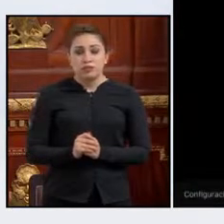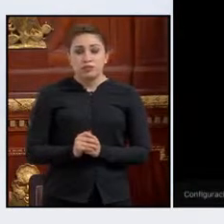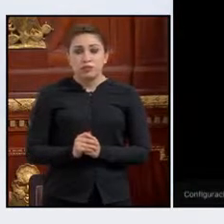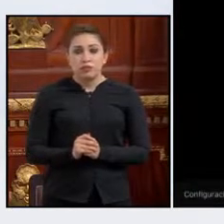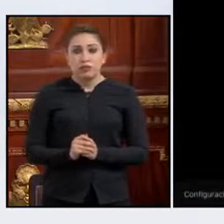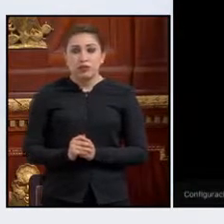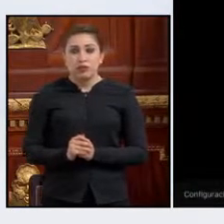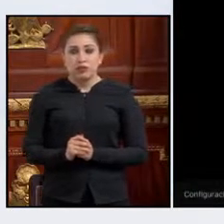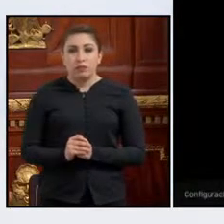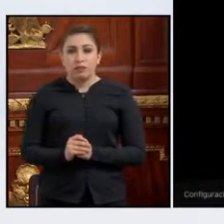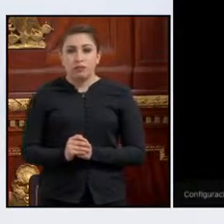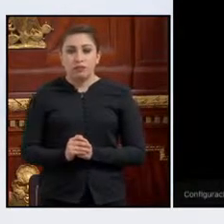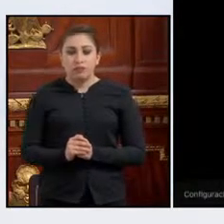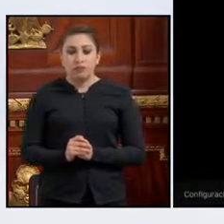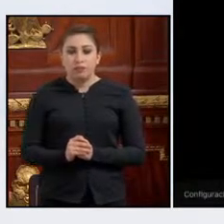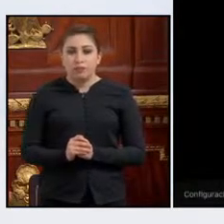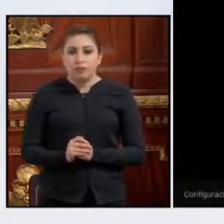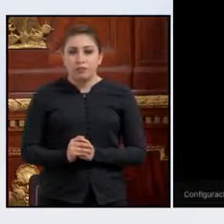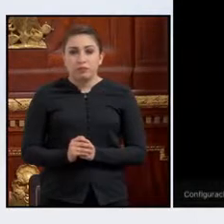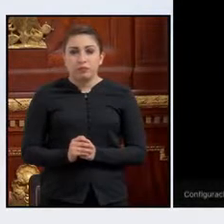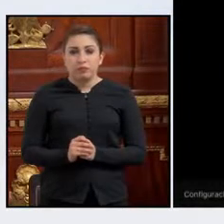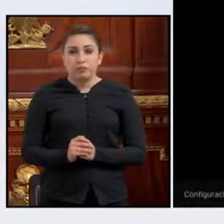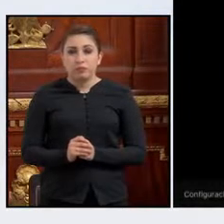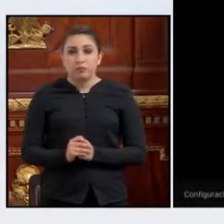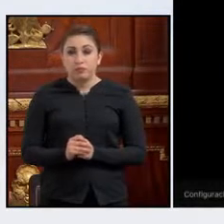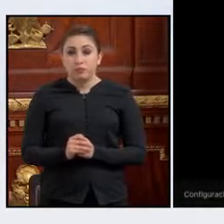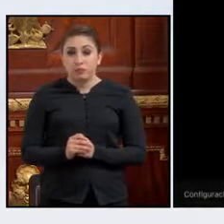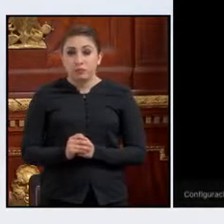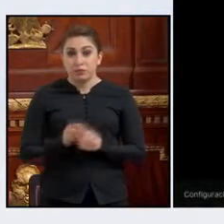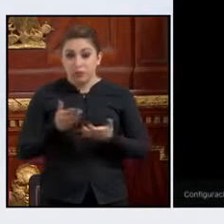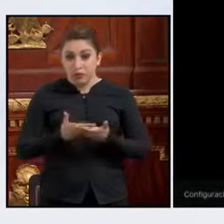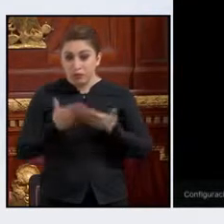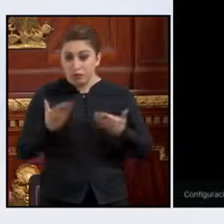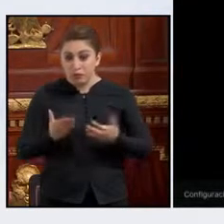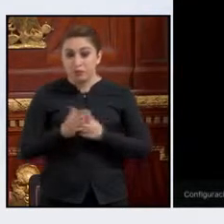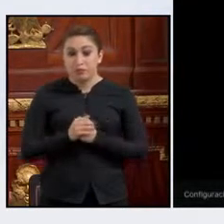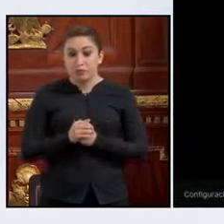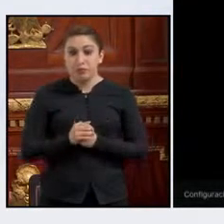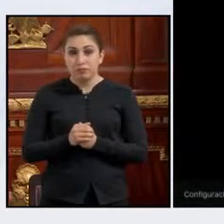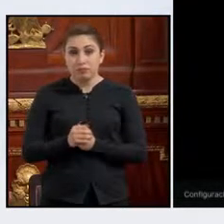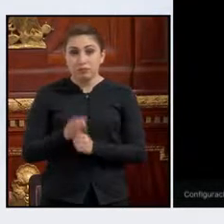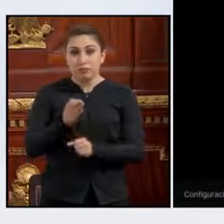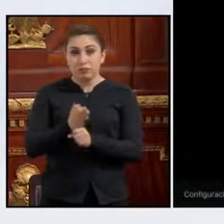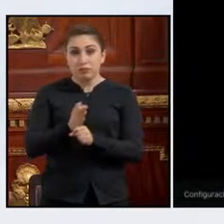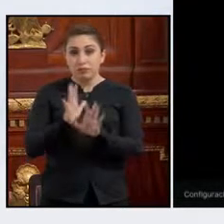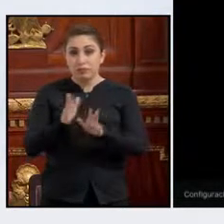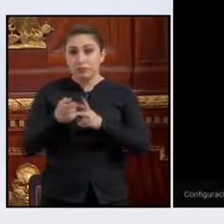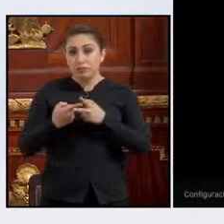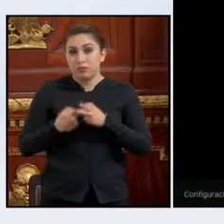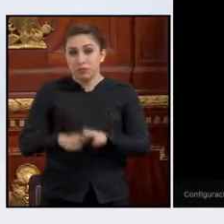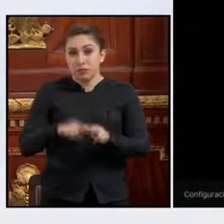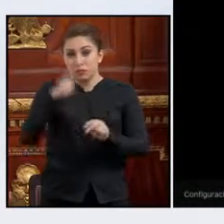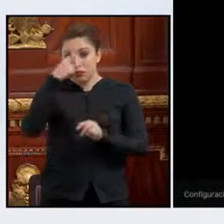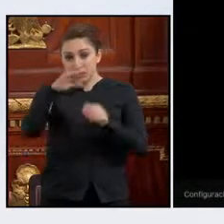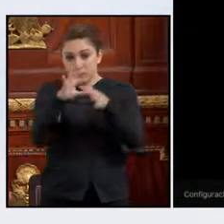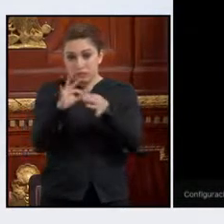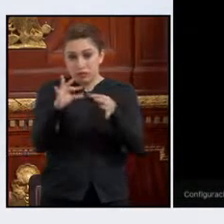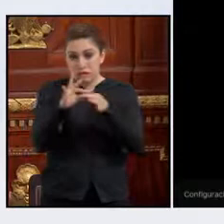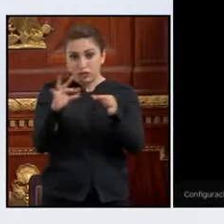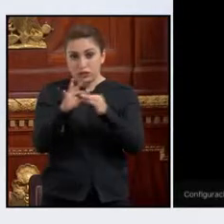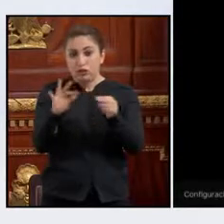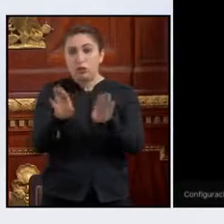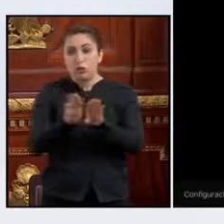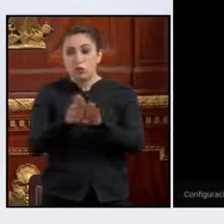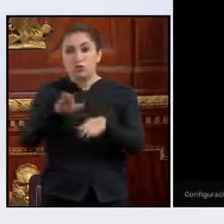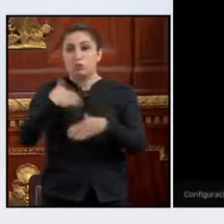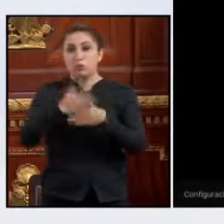compañeras diputadas y diputados, que en este tenor estaremos precisamente abocados a garantizar, a elegir los